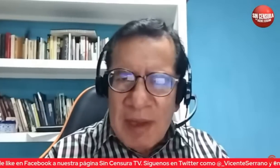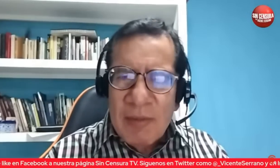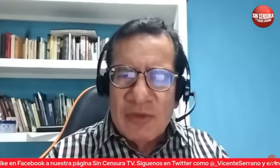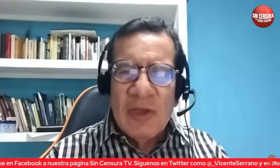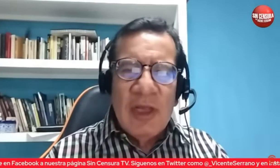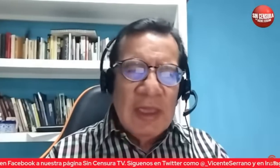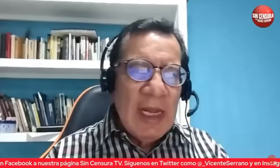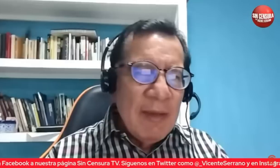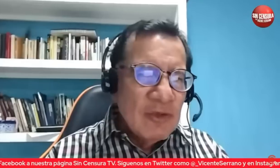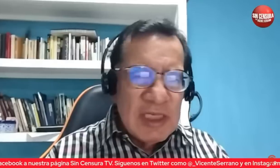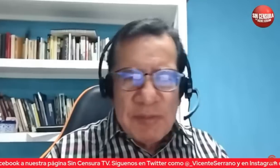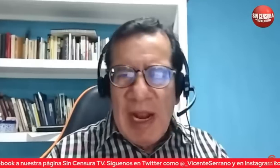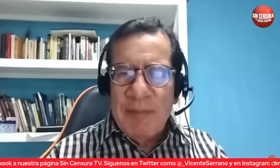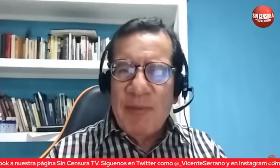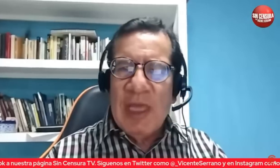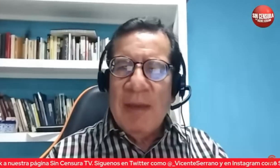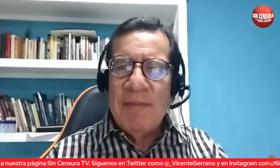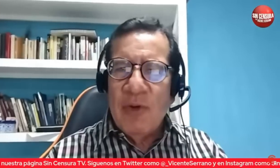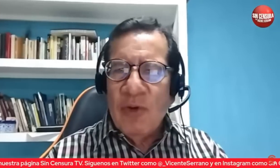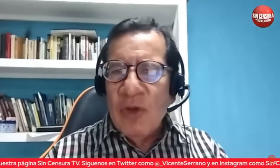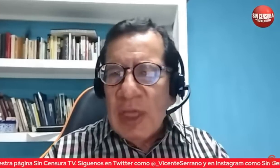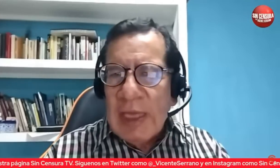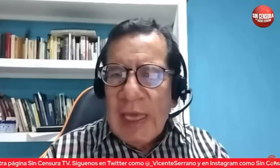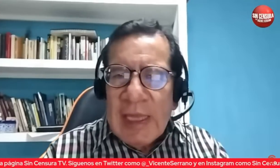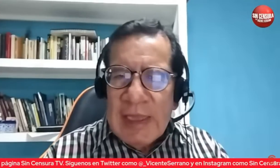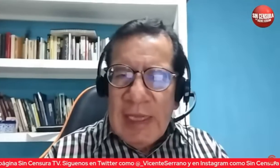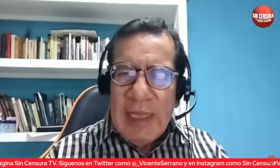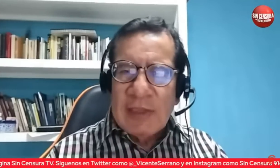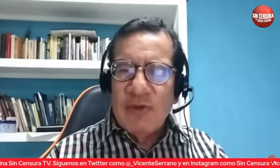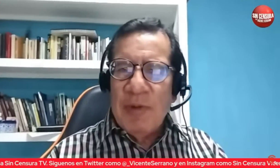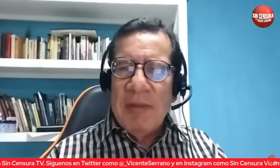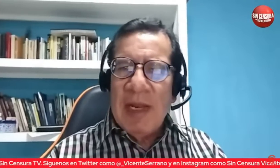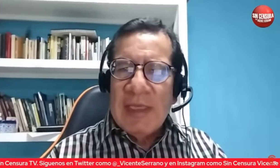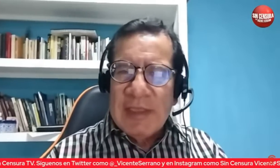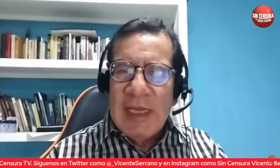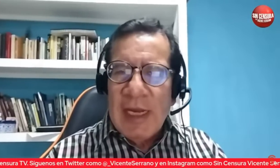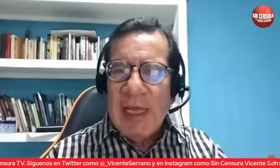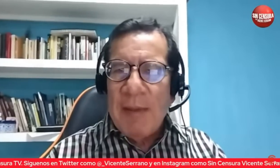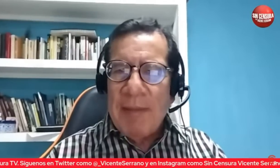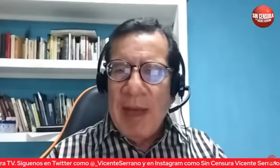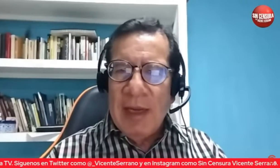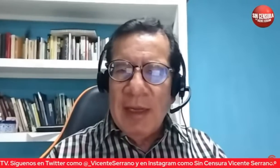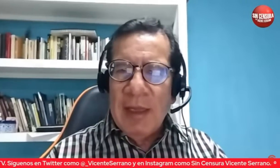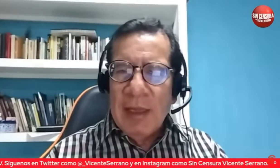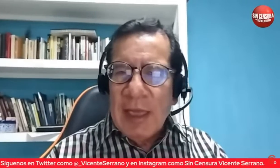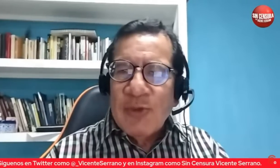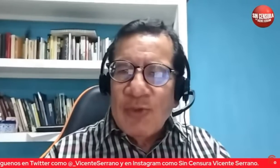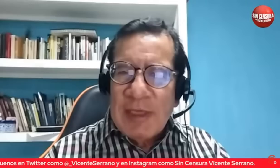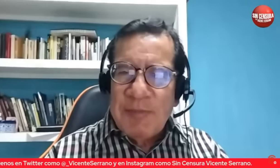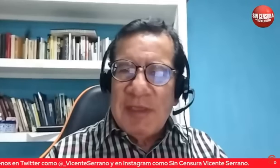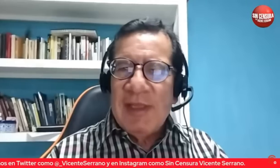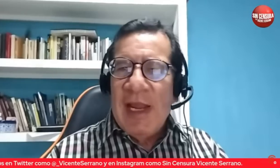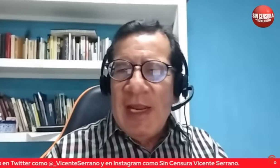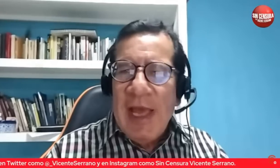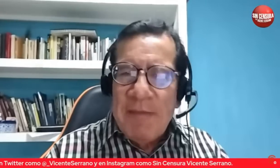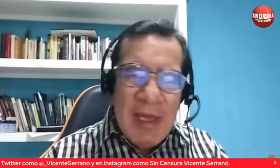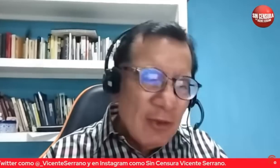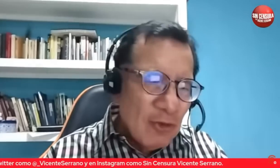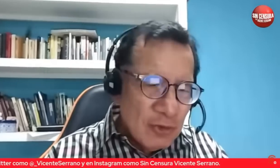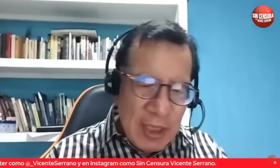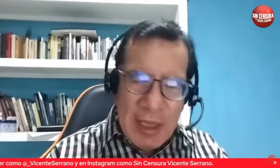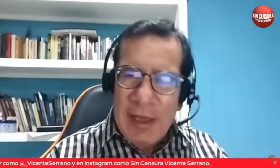No lo sabemos. Tenemos que esperar, por ejemplo, que dirija su primera encíclica papal, que es una especie